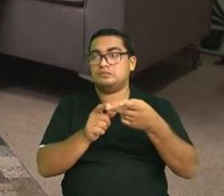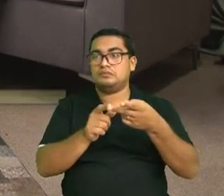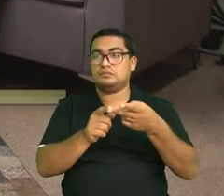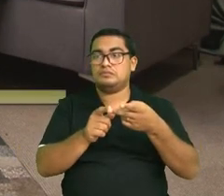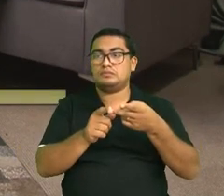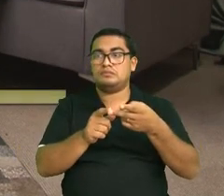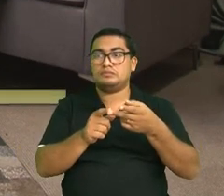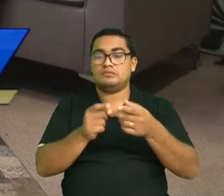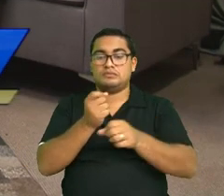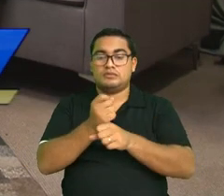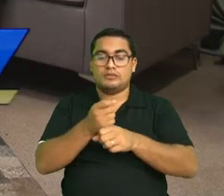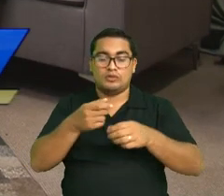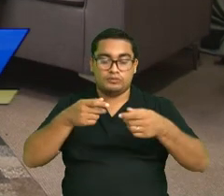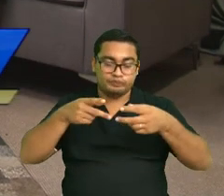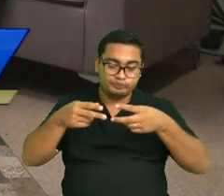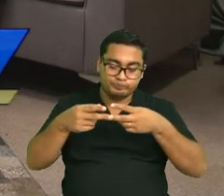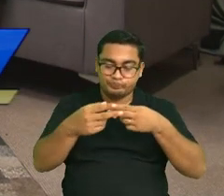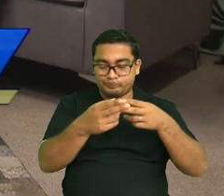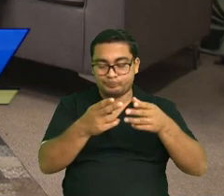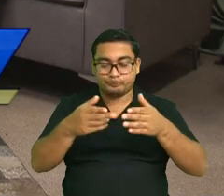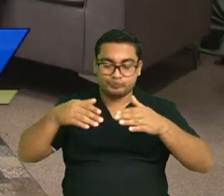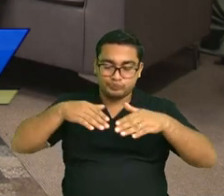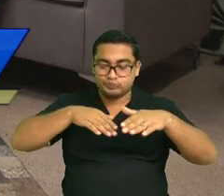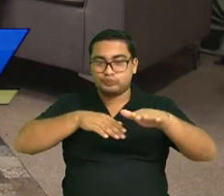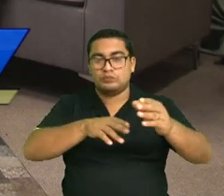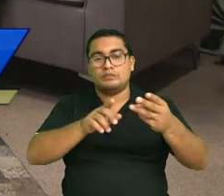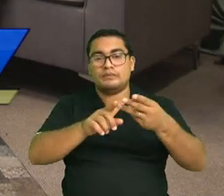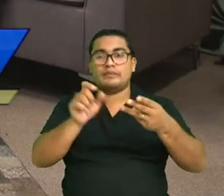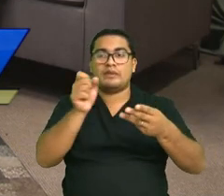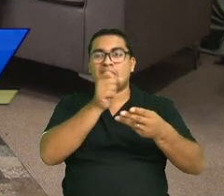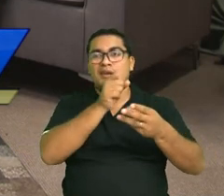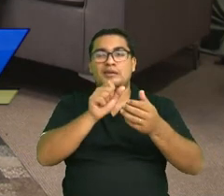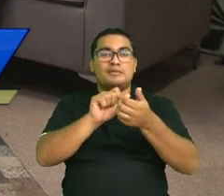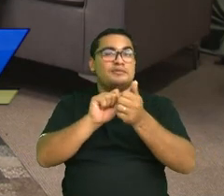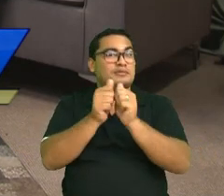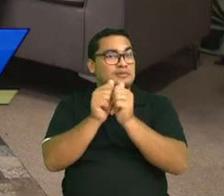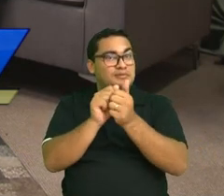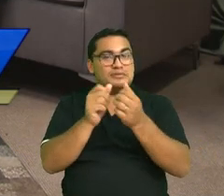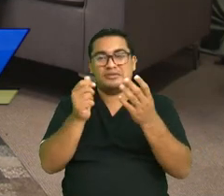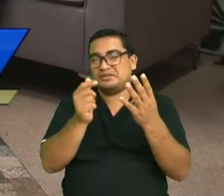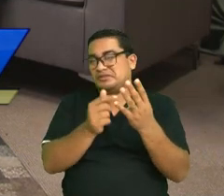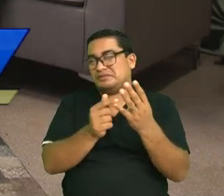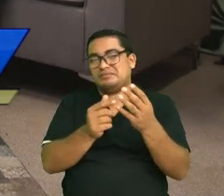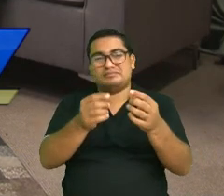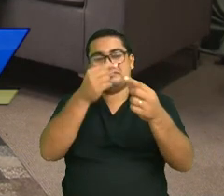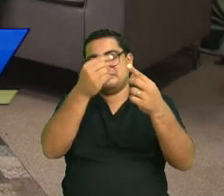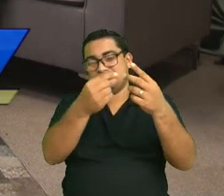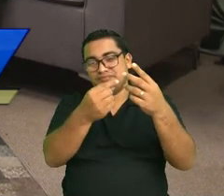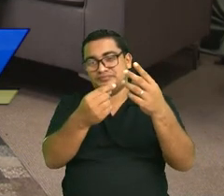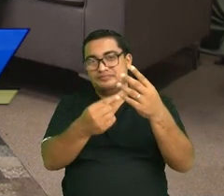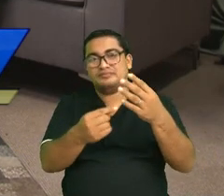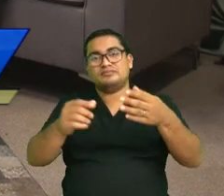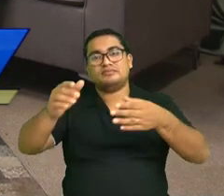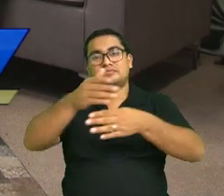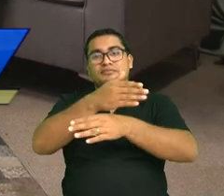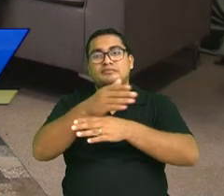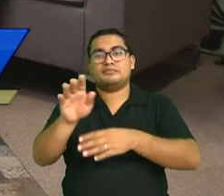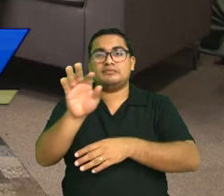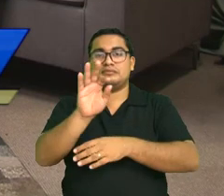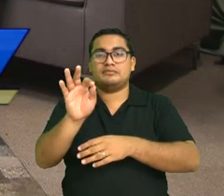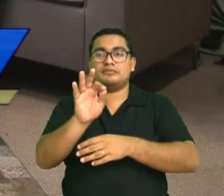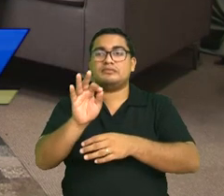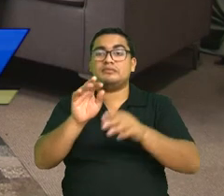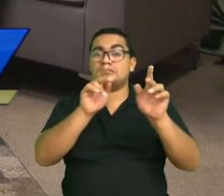habilidades manuales, canto, deporte. Y de esa manera se van integrando y es como bonito,